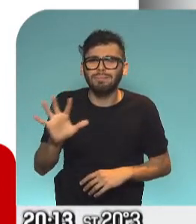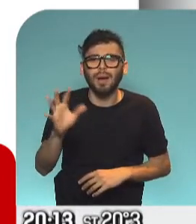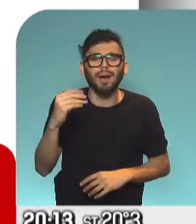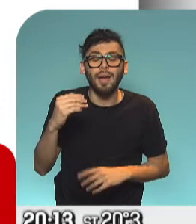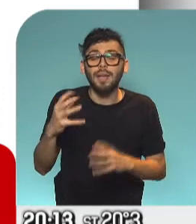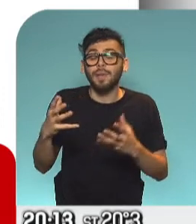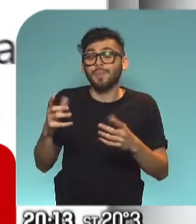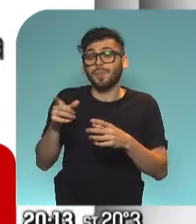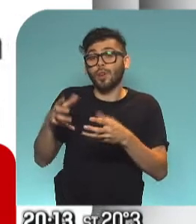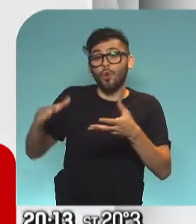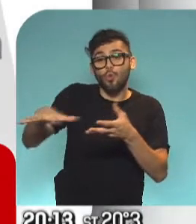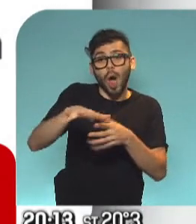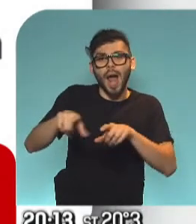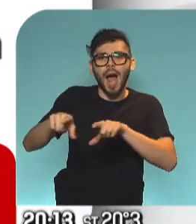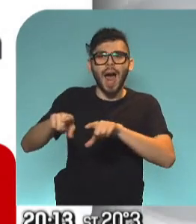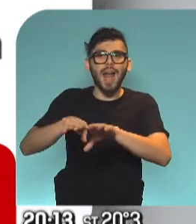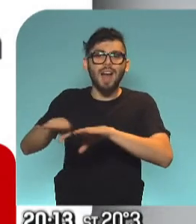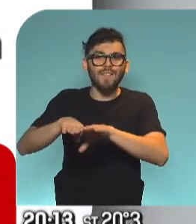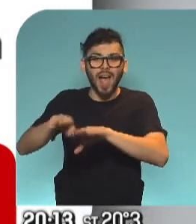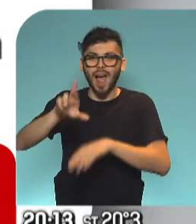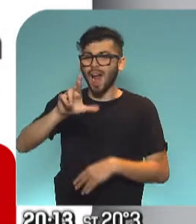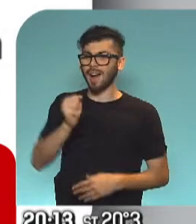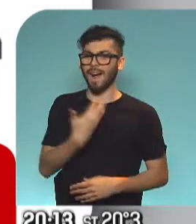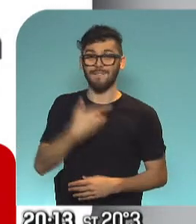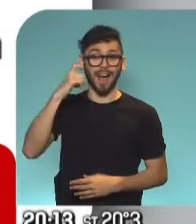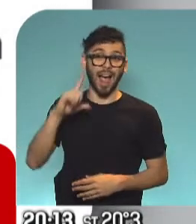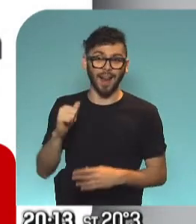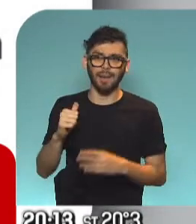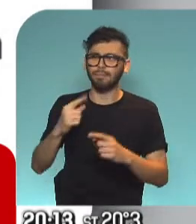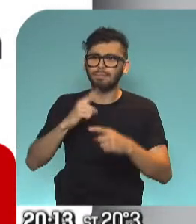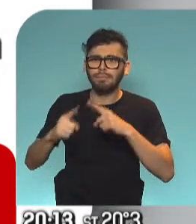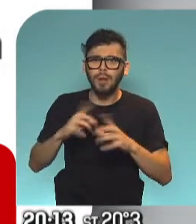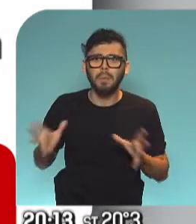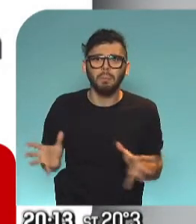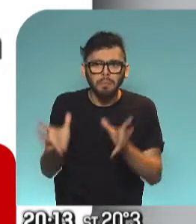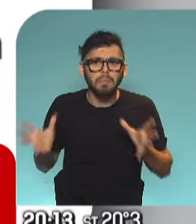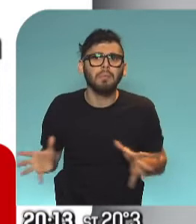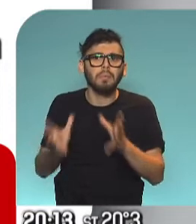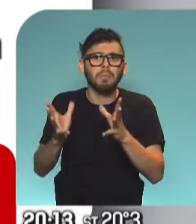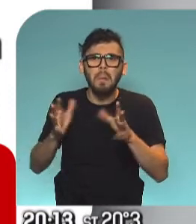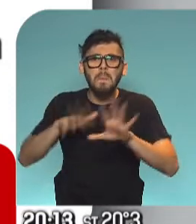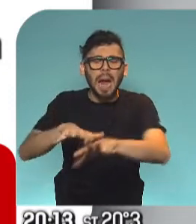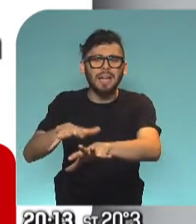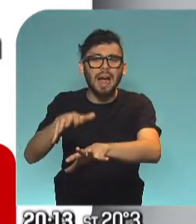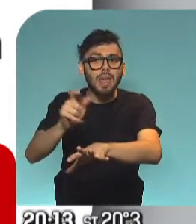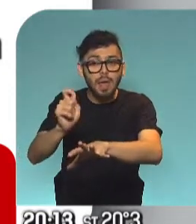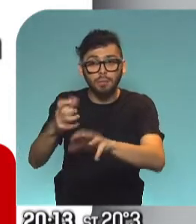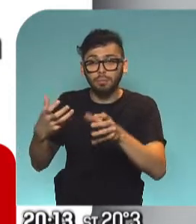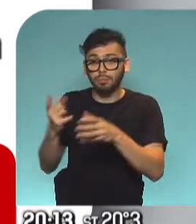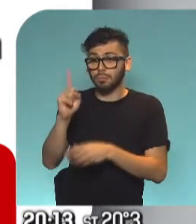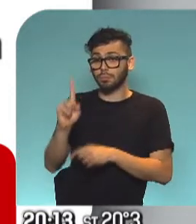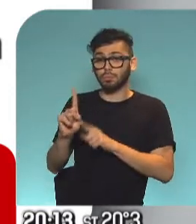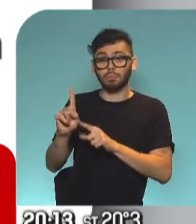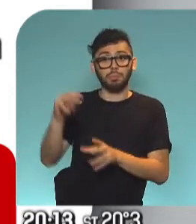desde Rafaela, esta marcha para escrachar al juez Lorenzetti, era una militante de Juntos por el Cambio. Entonces